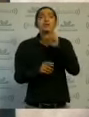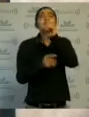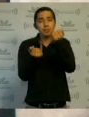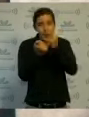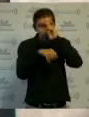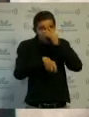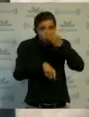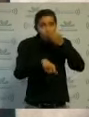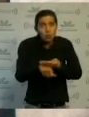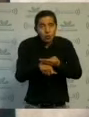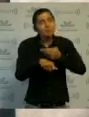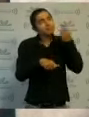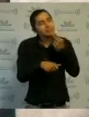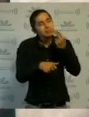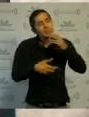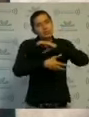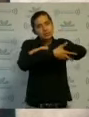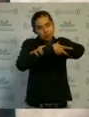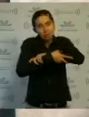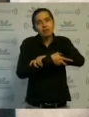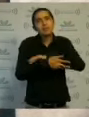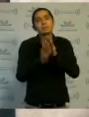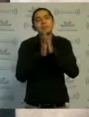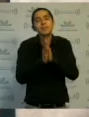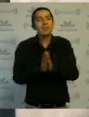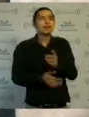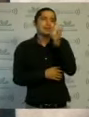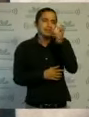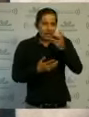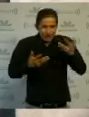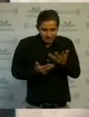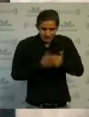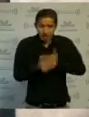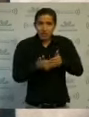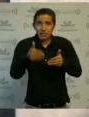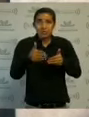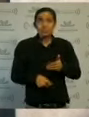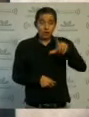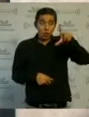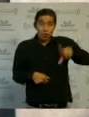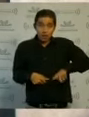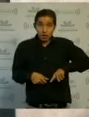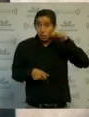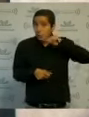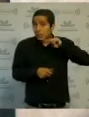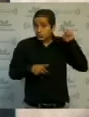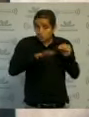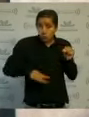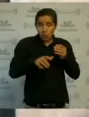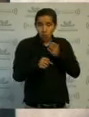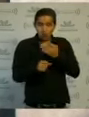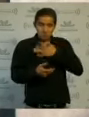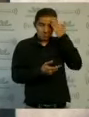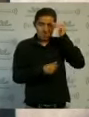responsable y solidaria. Eso es momento de hacerlo y de demostrarlo. En el gobierno de Michoacán, que yo